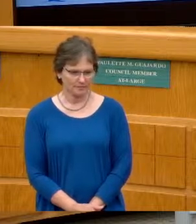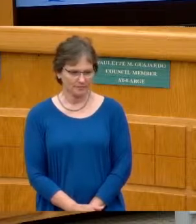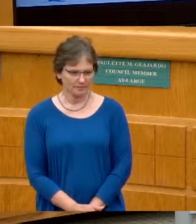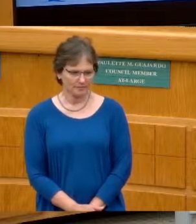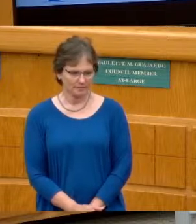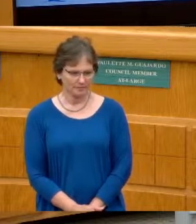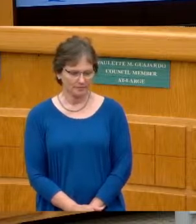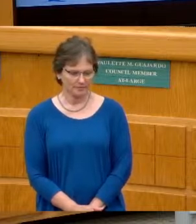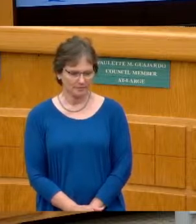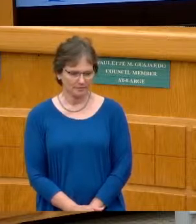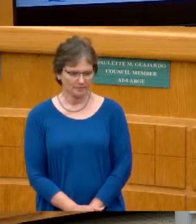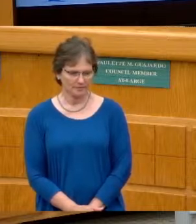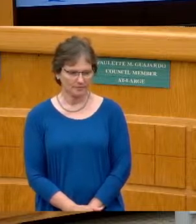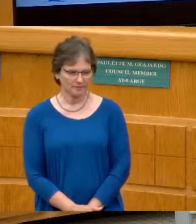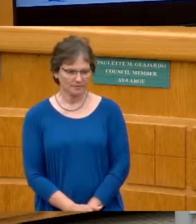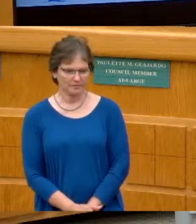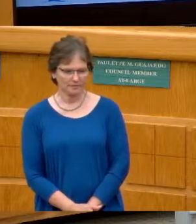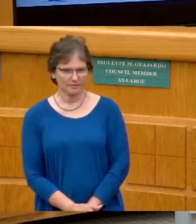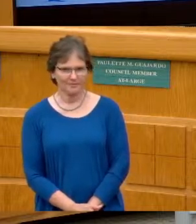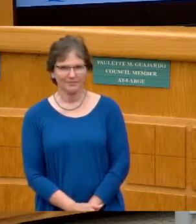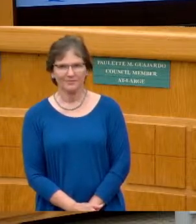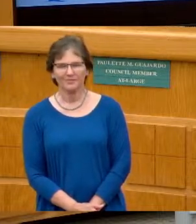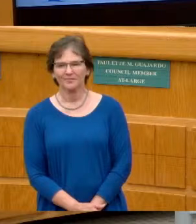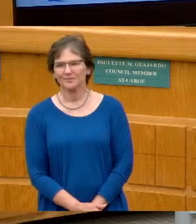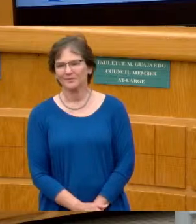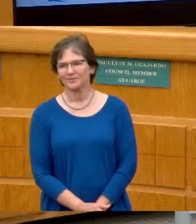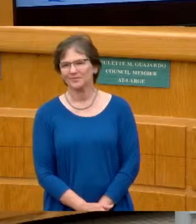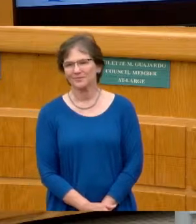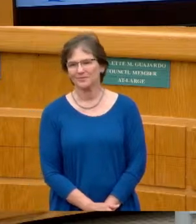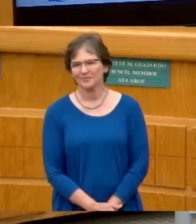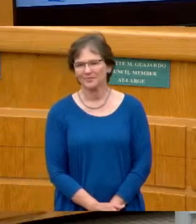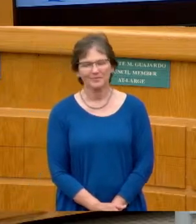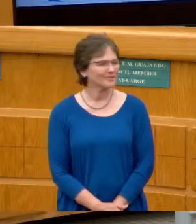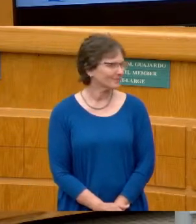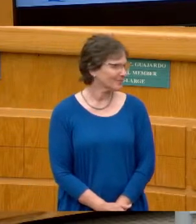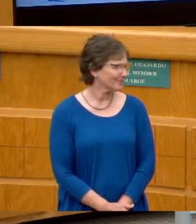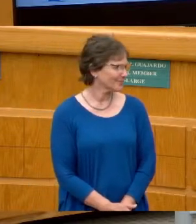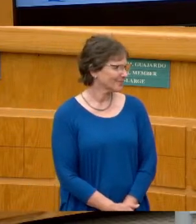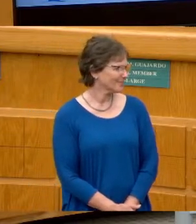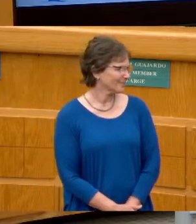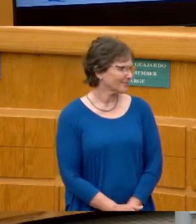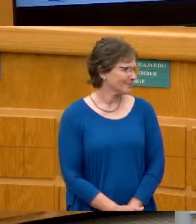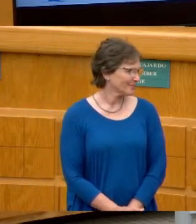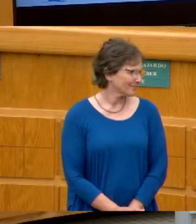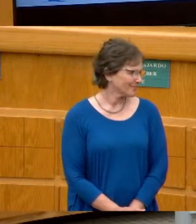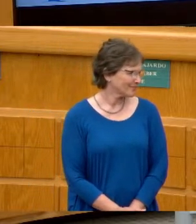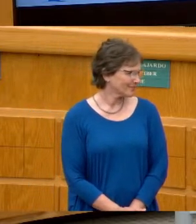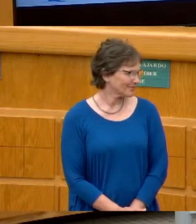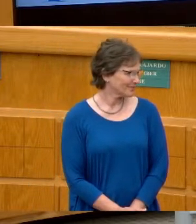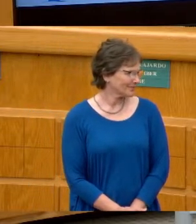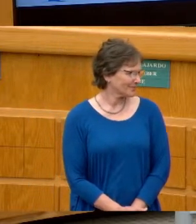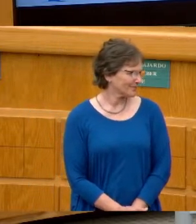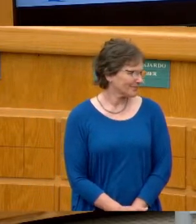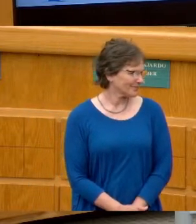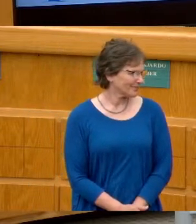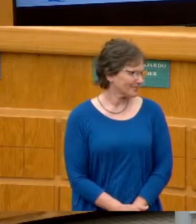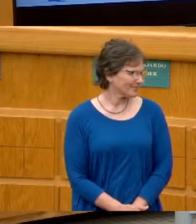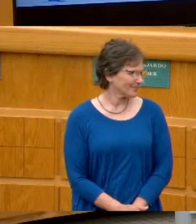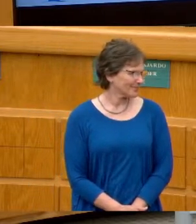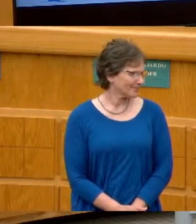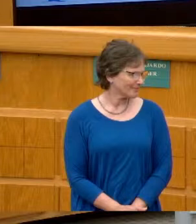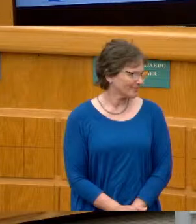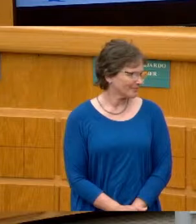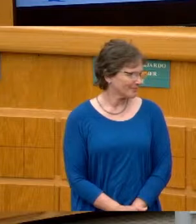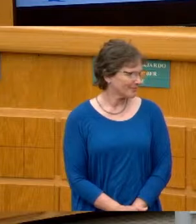no envíe a sus hijos a la escuela, ya que el riesgo por contagio es mayor, y pero aún que ahora los casos han habido